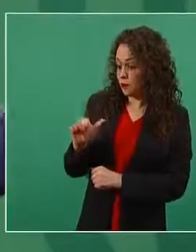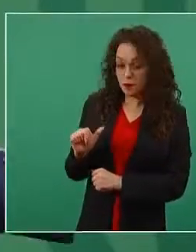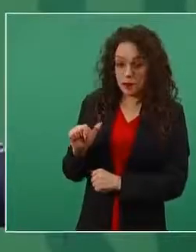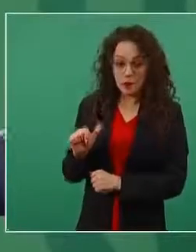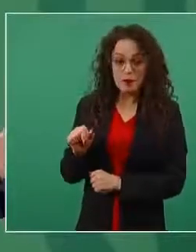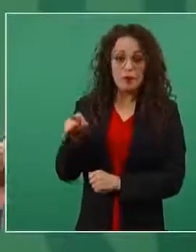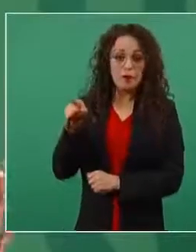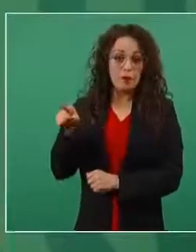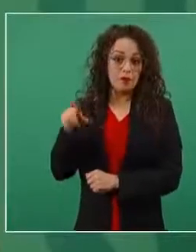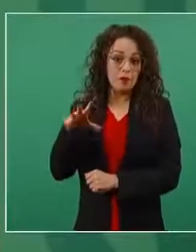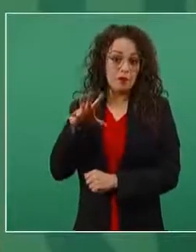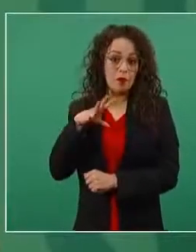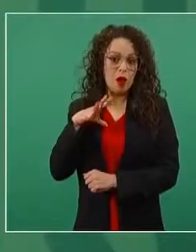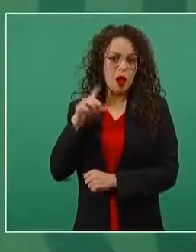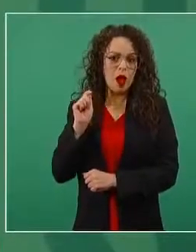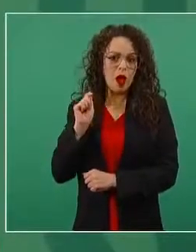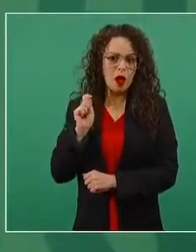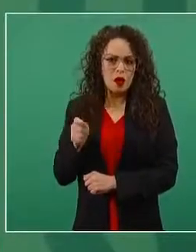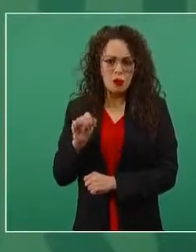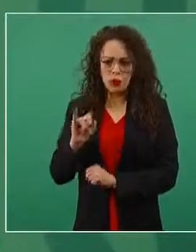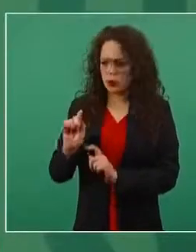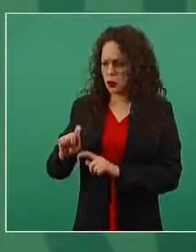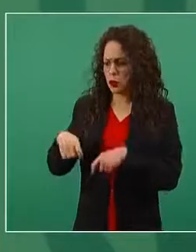tiene créditos